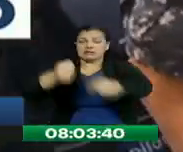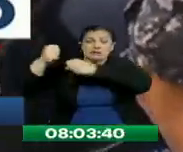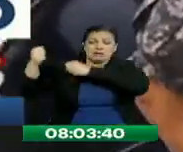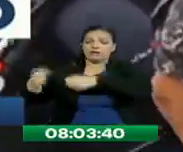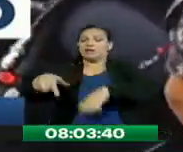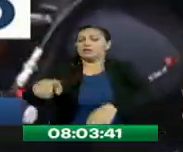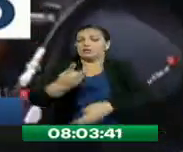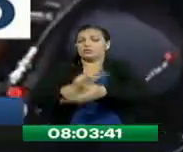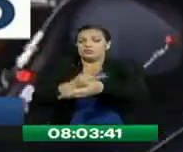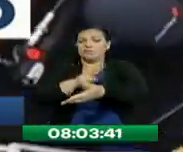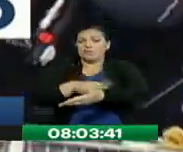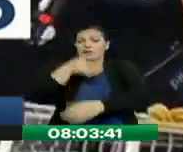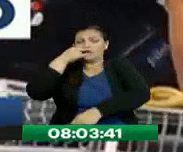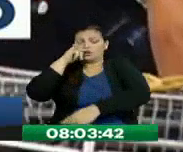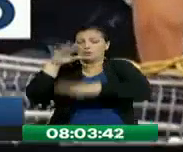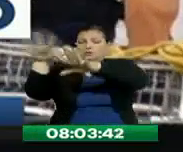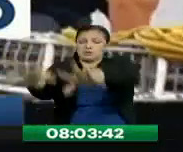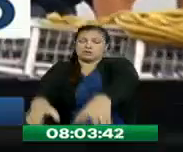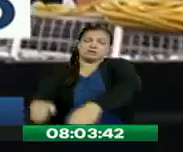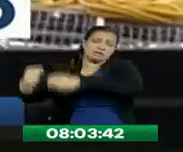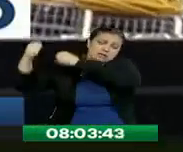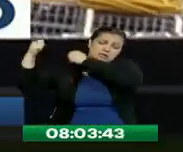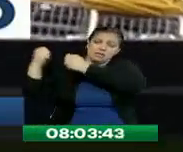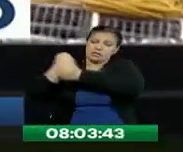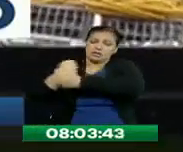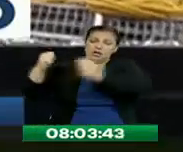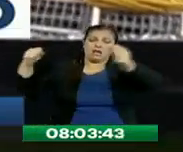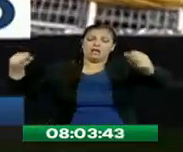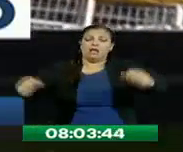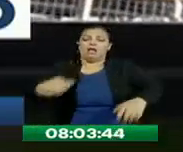la vida de su hija y su sobrino.